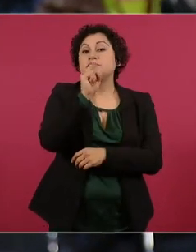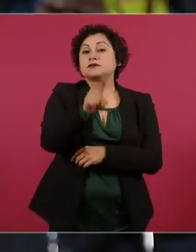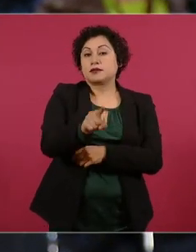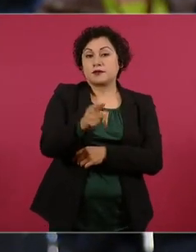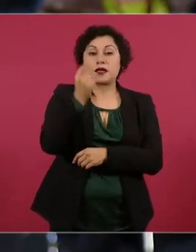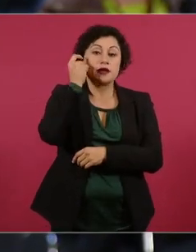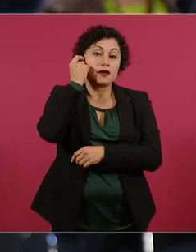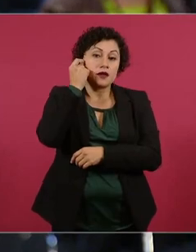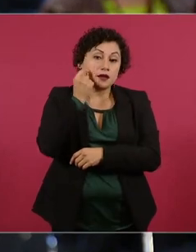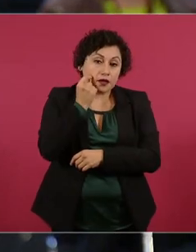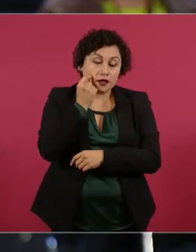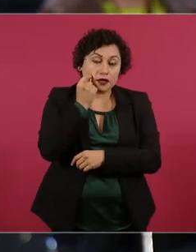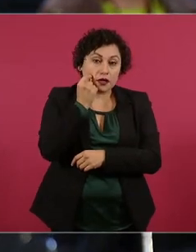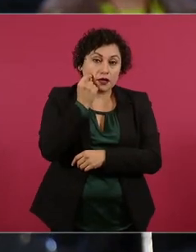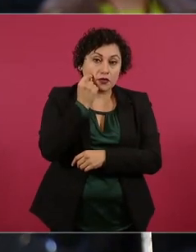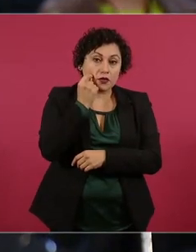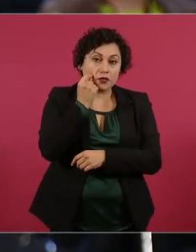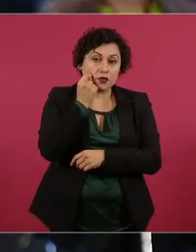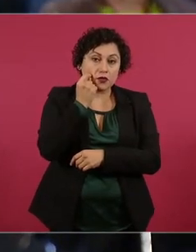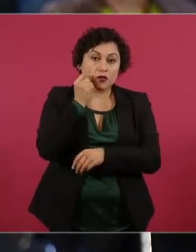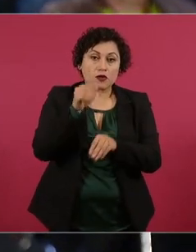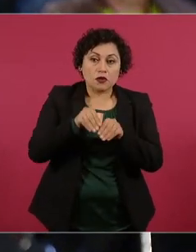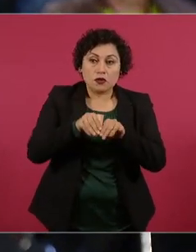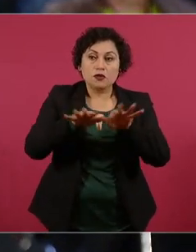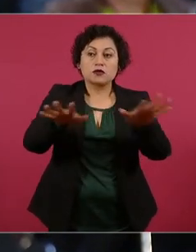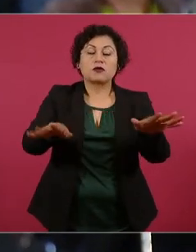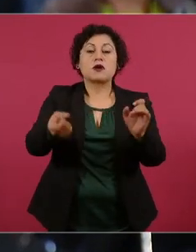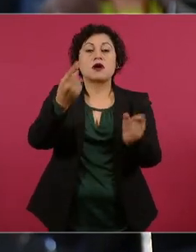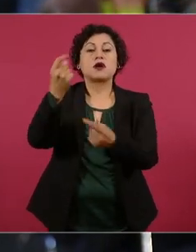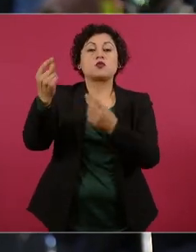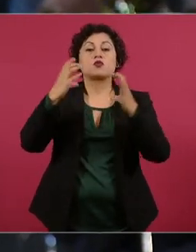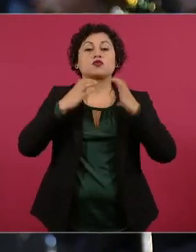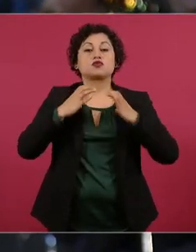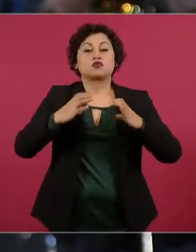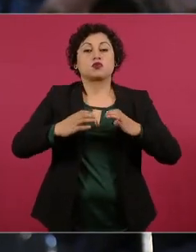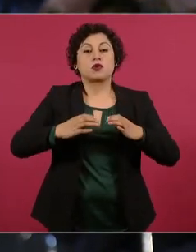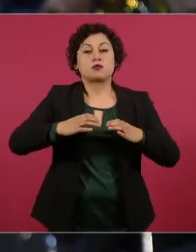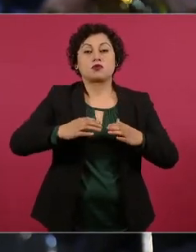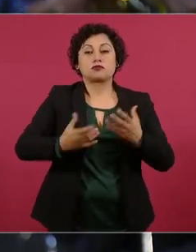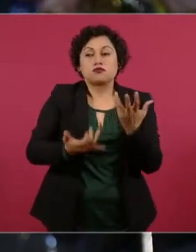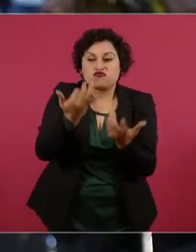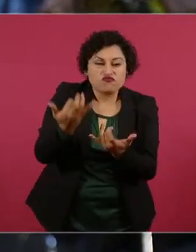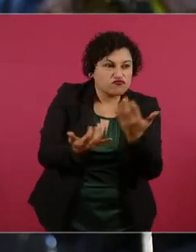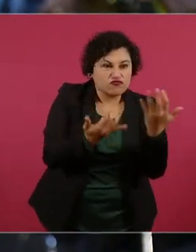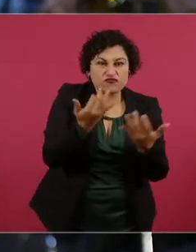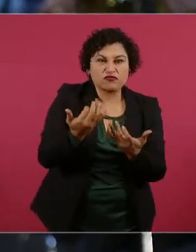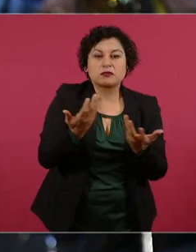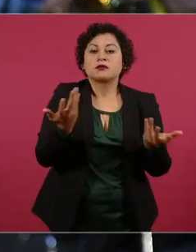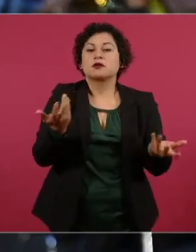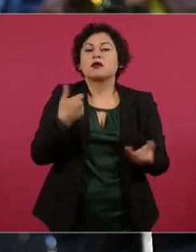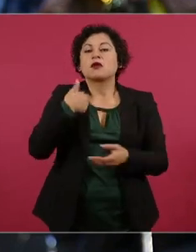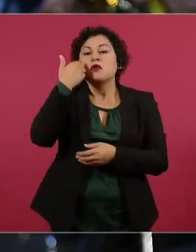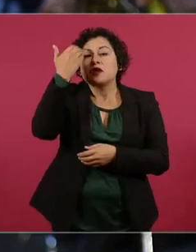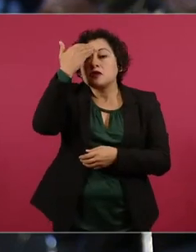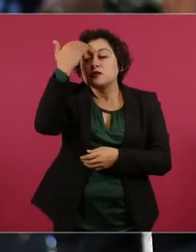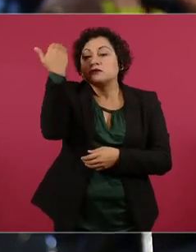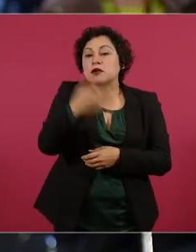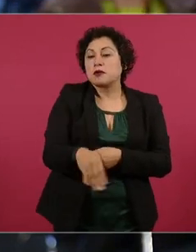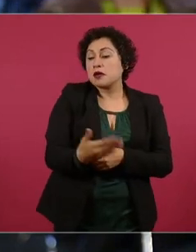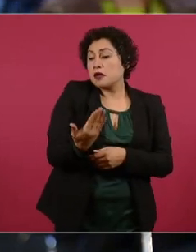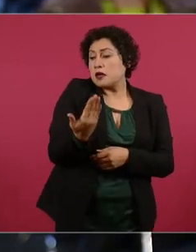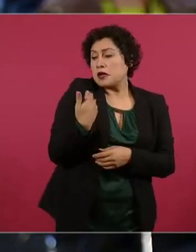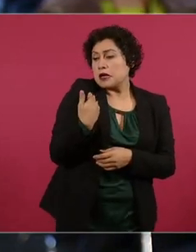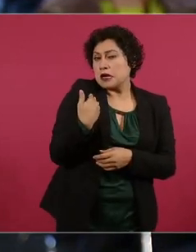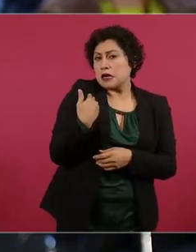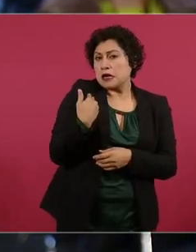Guerrero que se encontraron algunos cuerpos calcinados. A ver si de entrada lo del enfrentamiento que fue hace unas horas, que a lo mejor de eso ya tienen